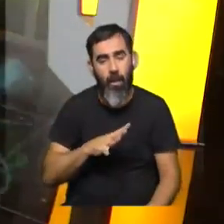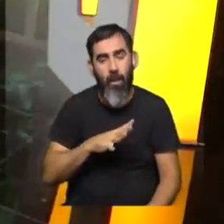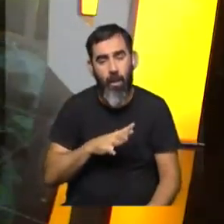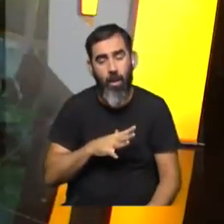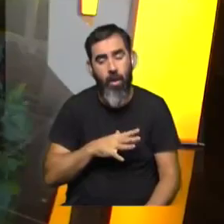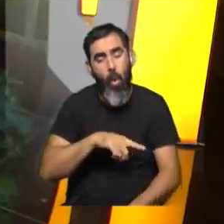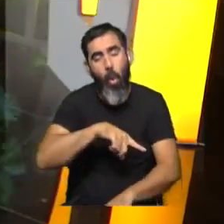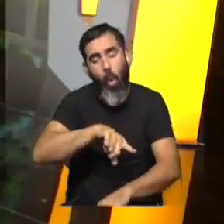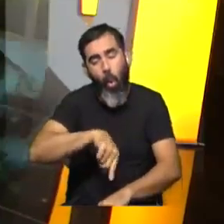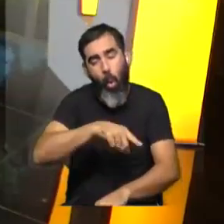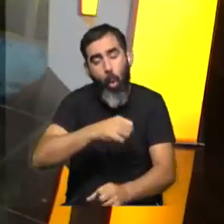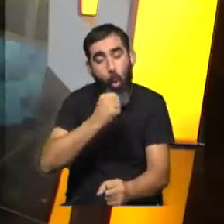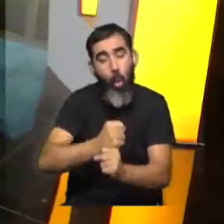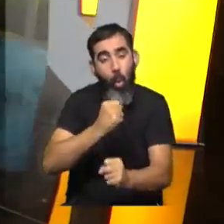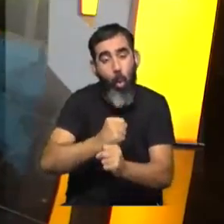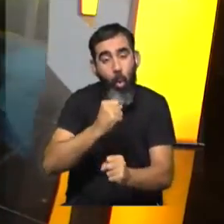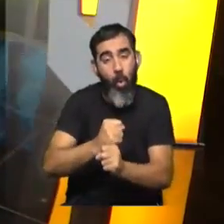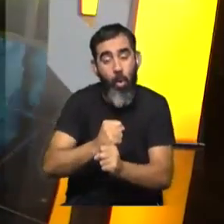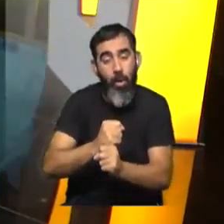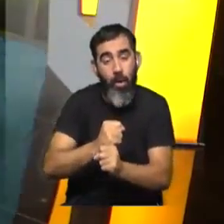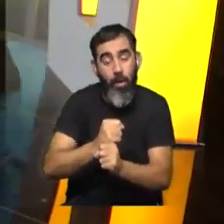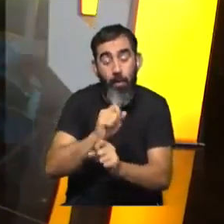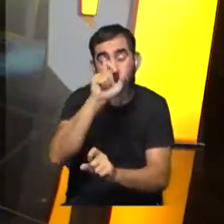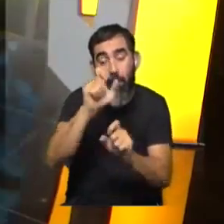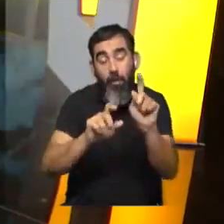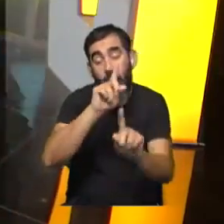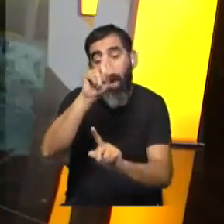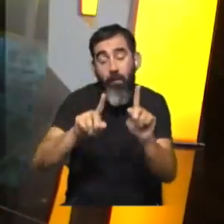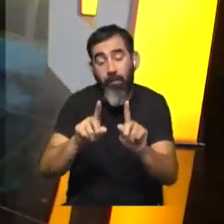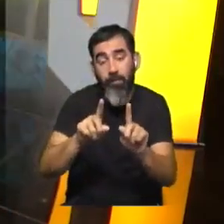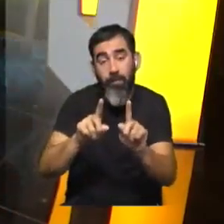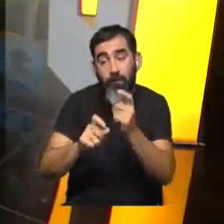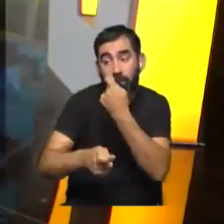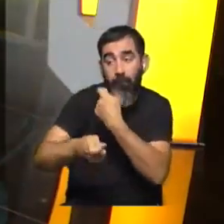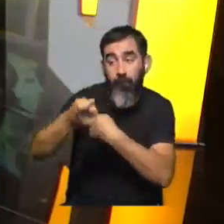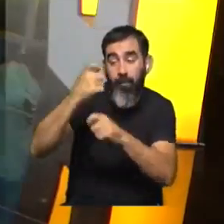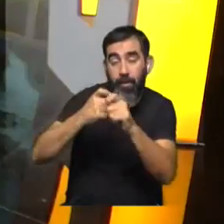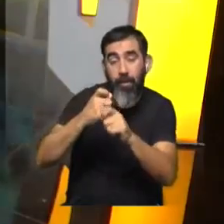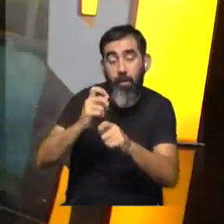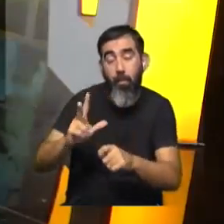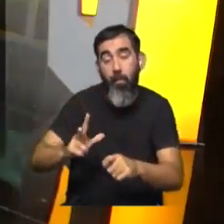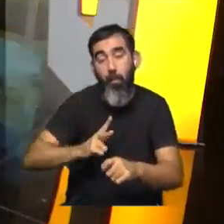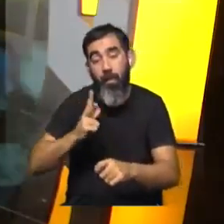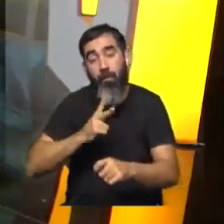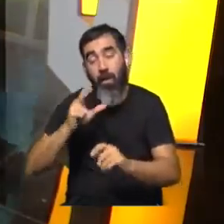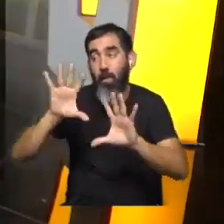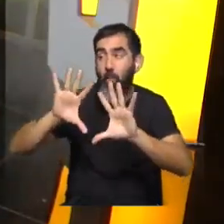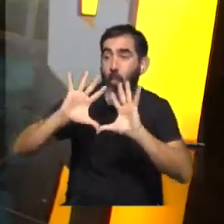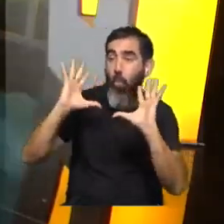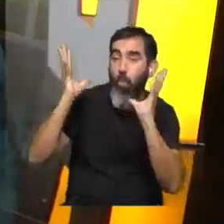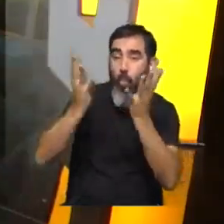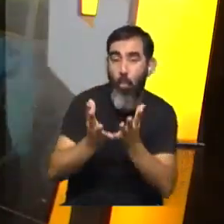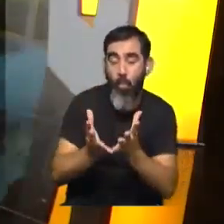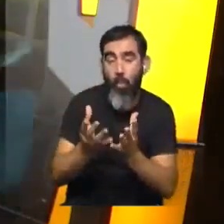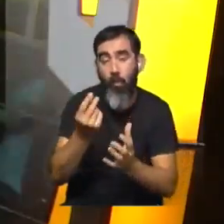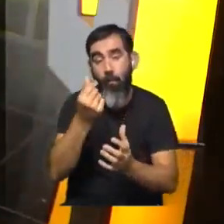horas hombre que trabajan en piezas que en algunos casos terminan colocadas en colecciones particulares en todo el mundo por precios